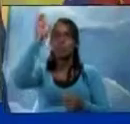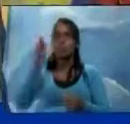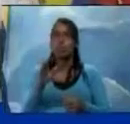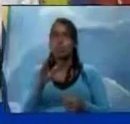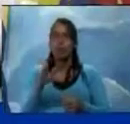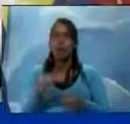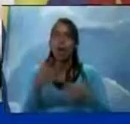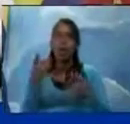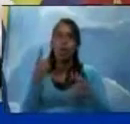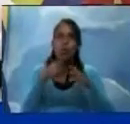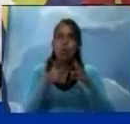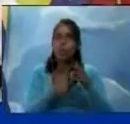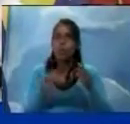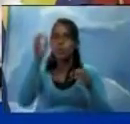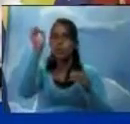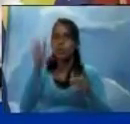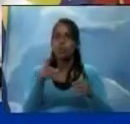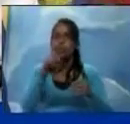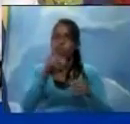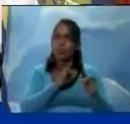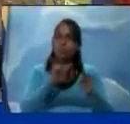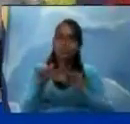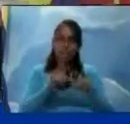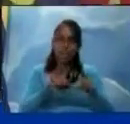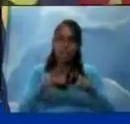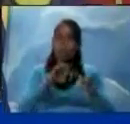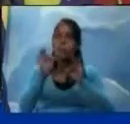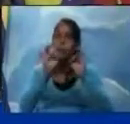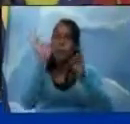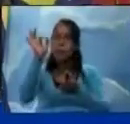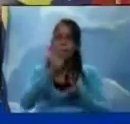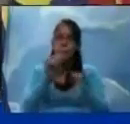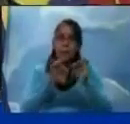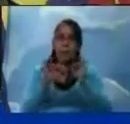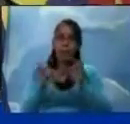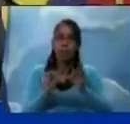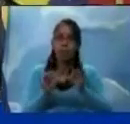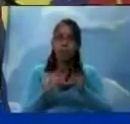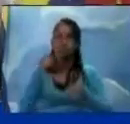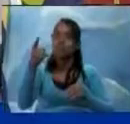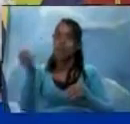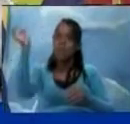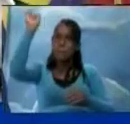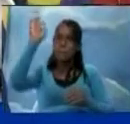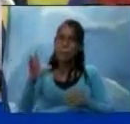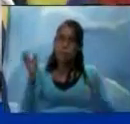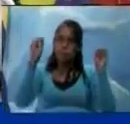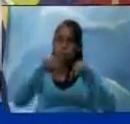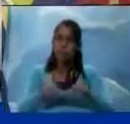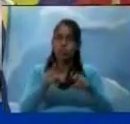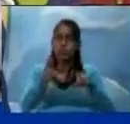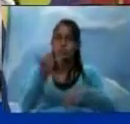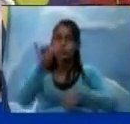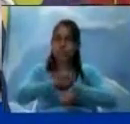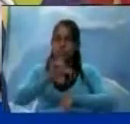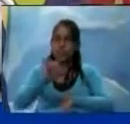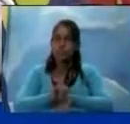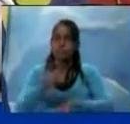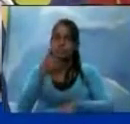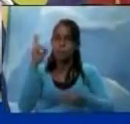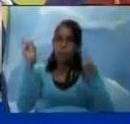¿a cuántos pastores has preparado? ¿A cuántos pastores has puesto a pastorear en